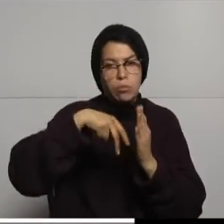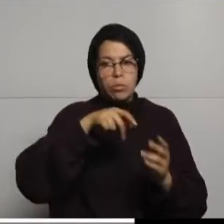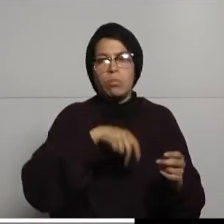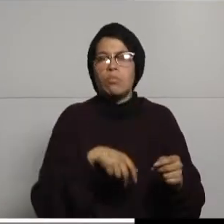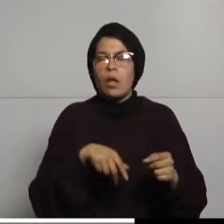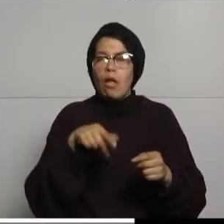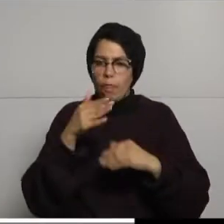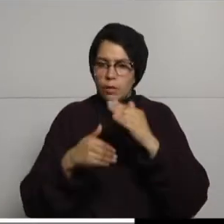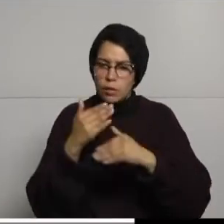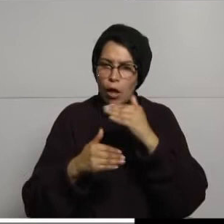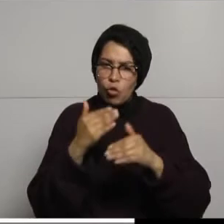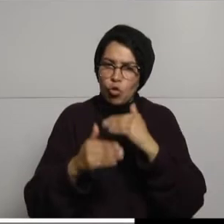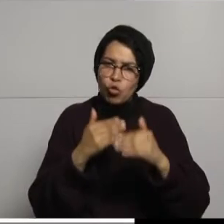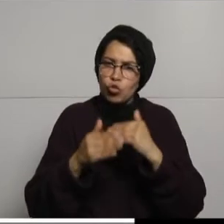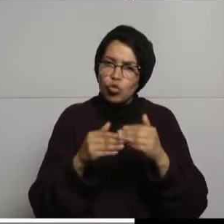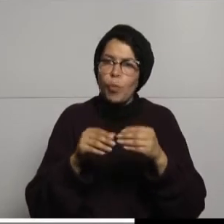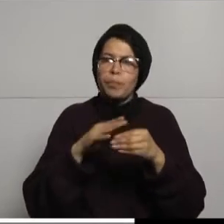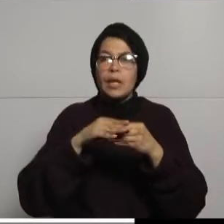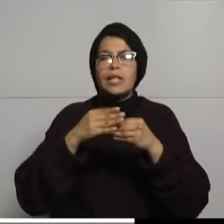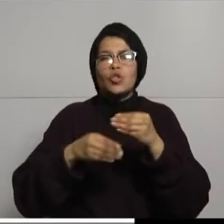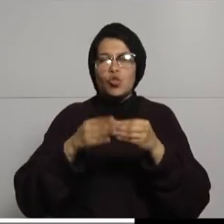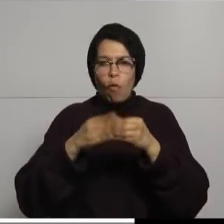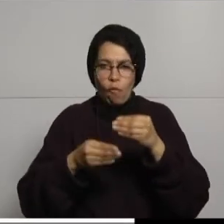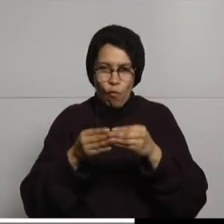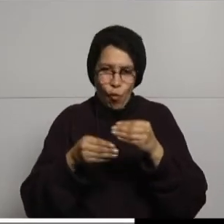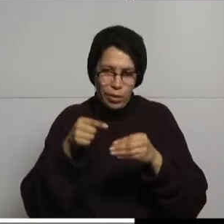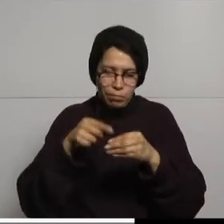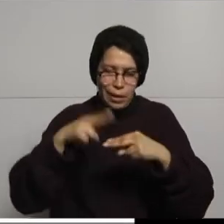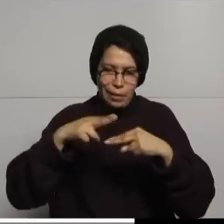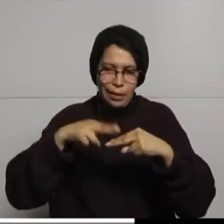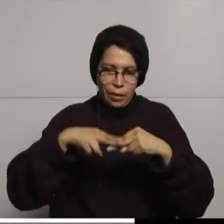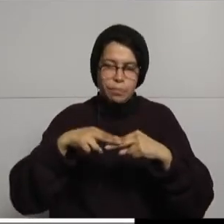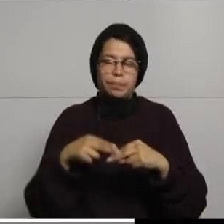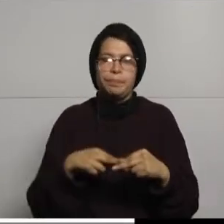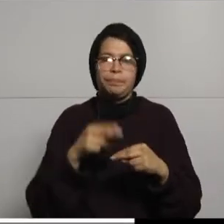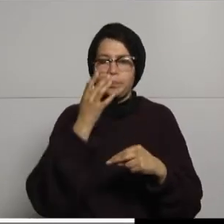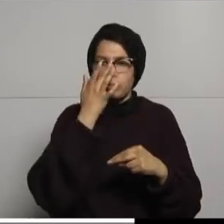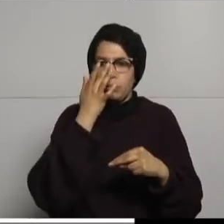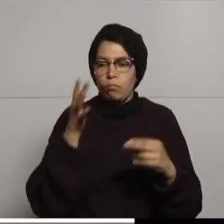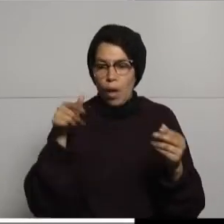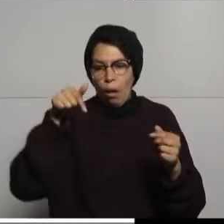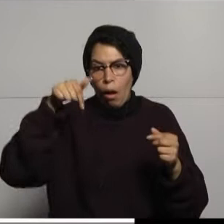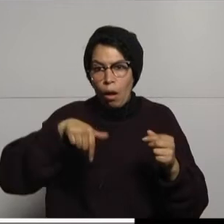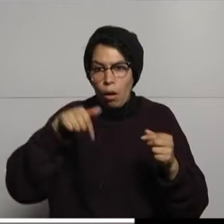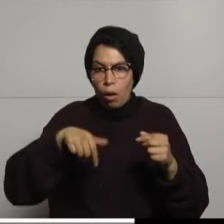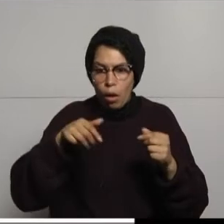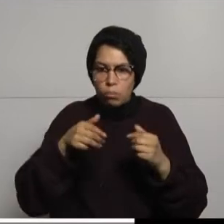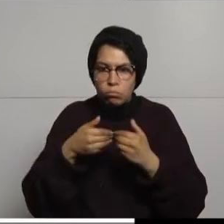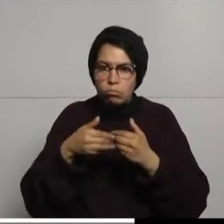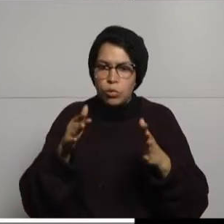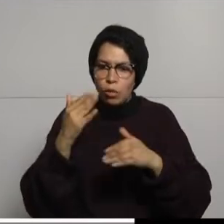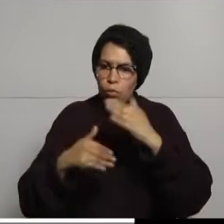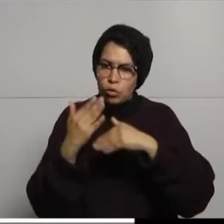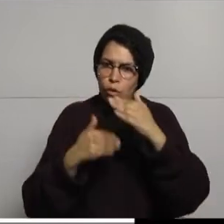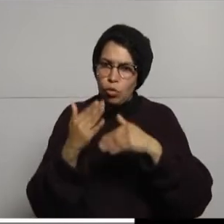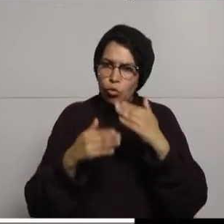van a encontrar que la primera línea del plan de desarrollo de Medellín a 4 años es la reactivación económica a partir del Valle del Software. Y lo